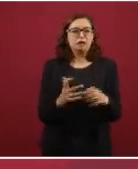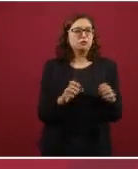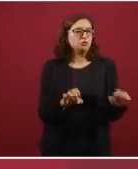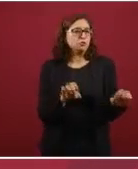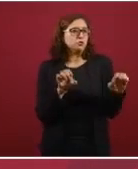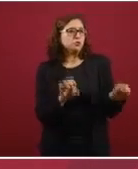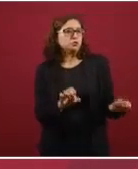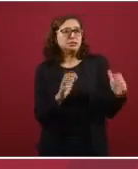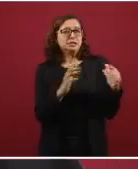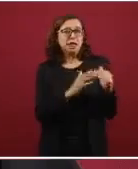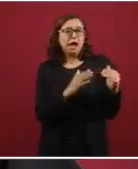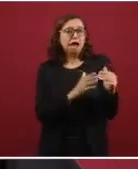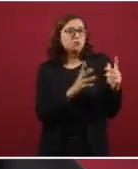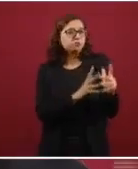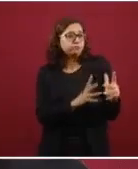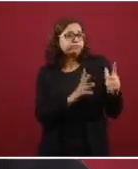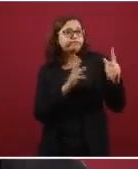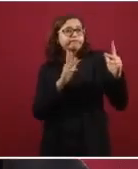residencias